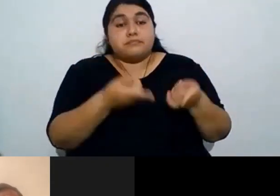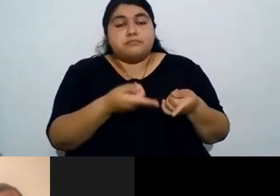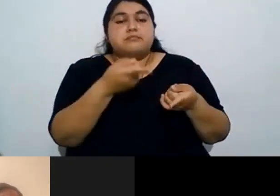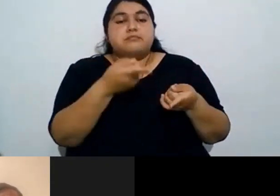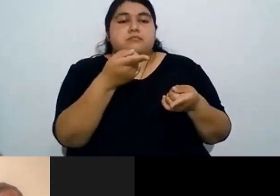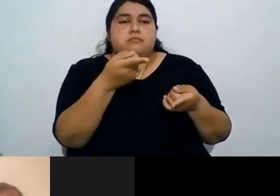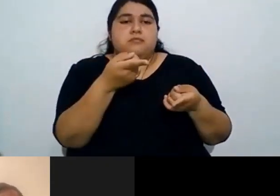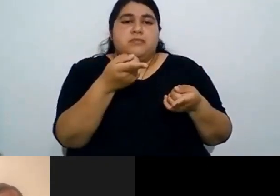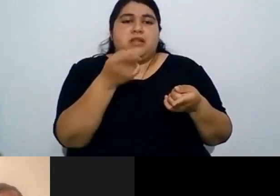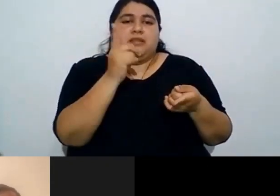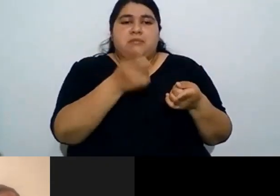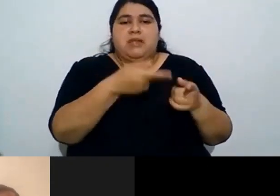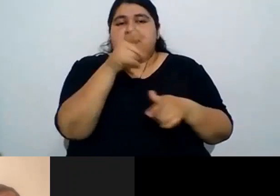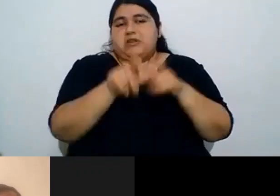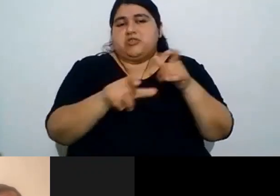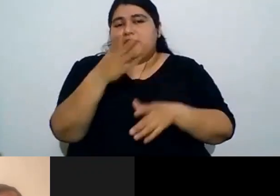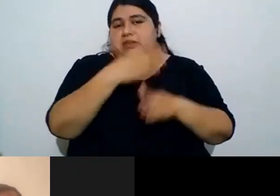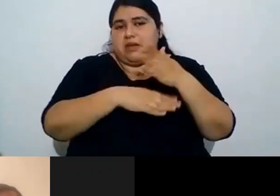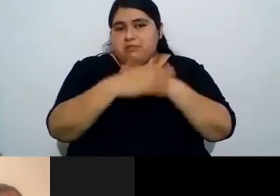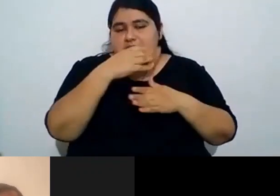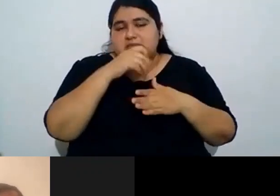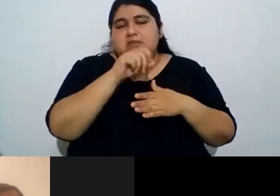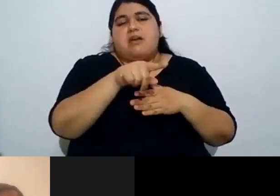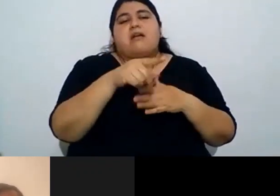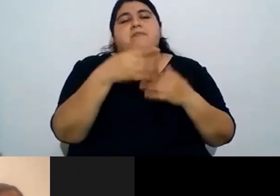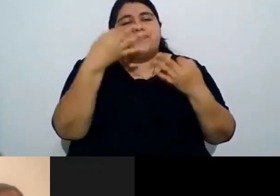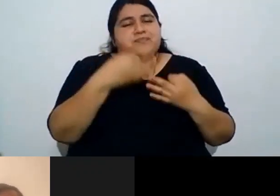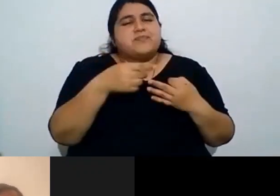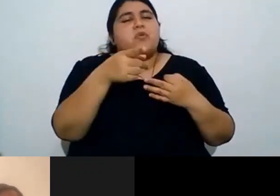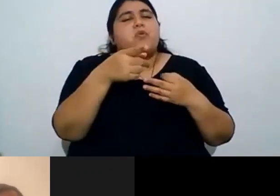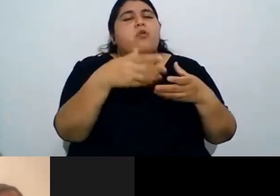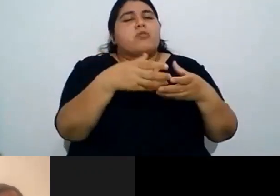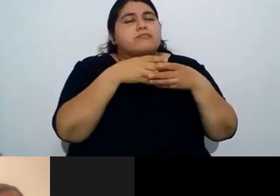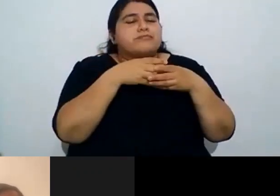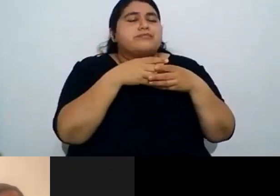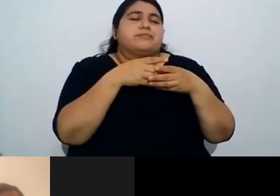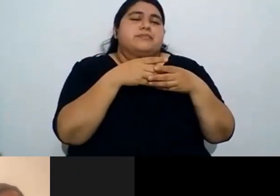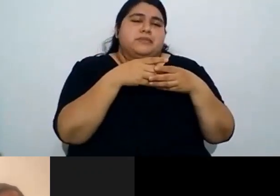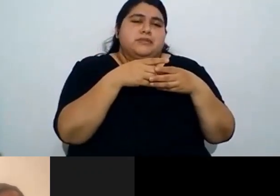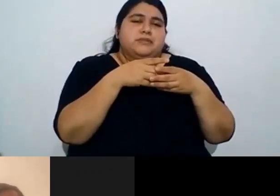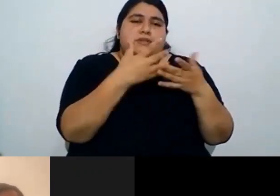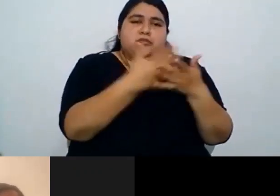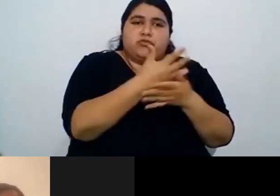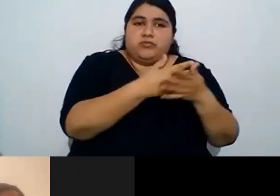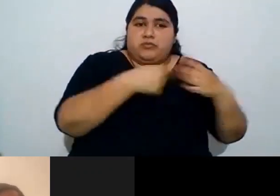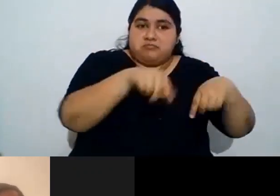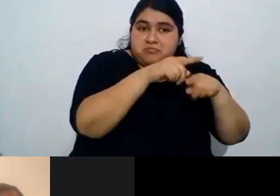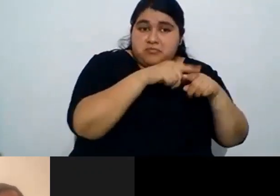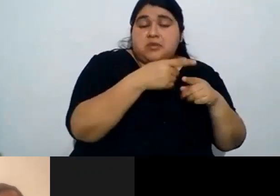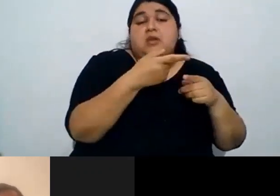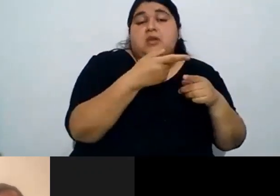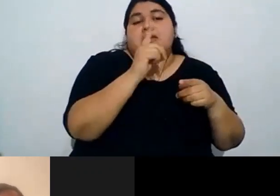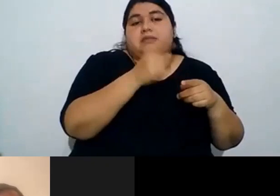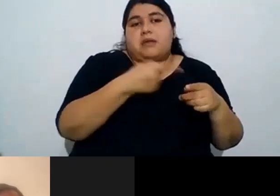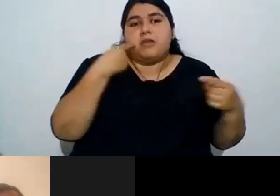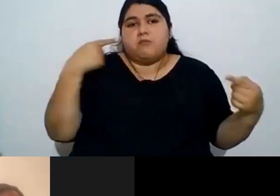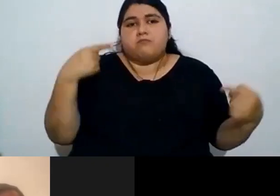ya personas con discapacidad que terminan siendo revictimizadas en esa confrontación y por los